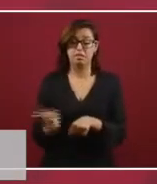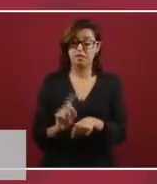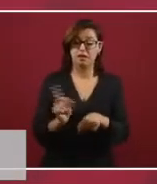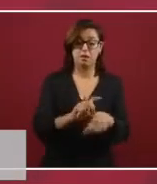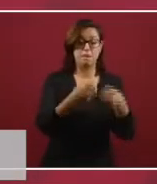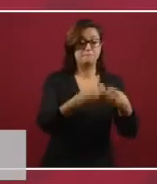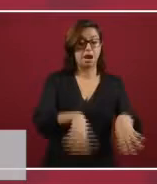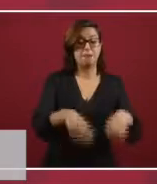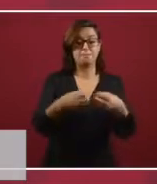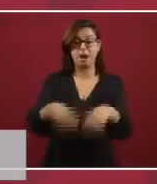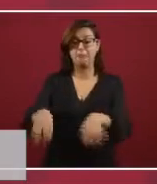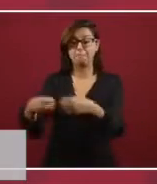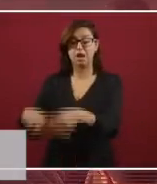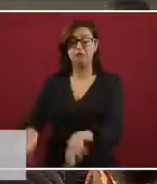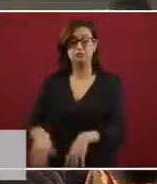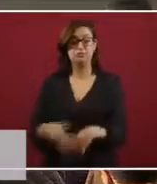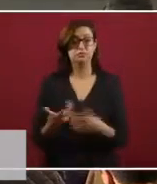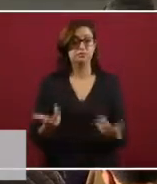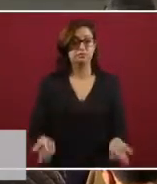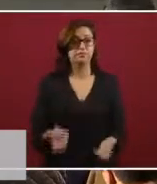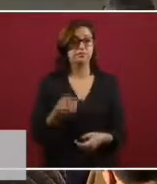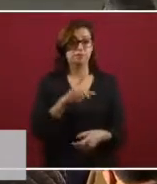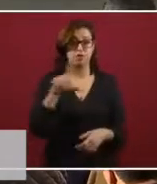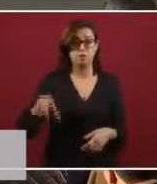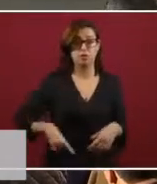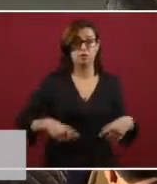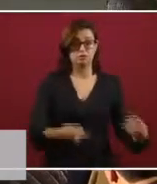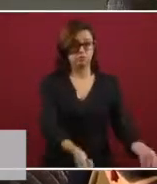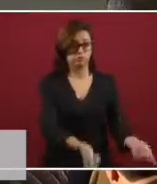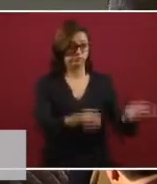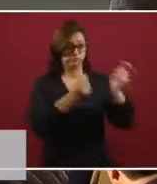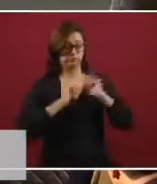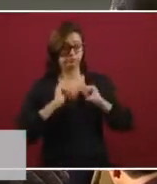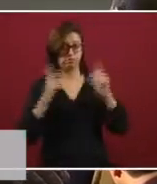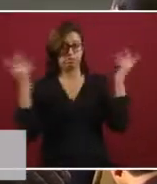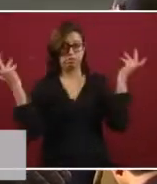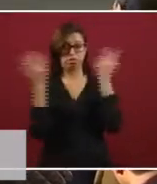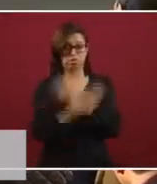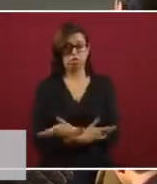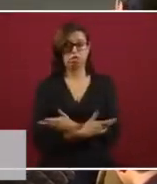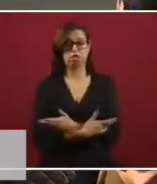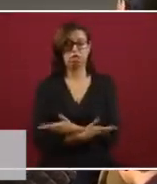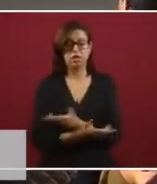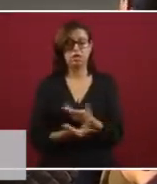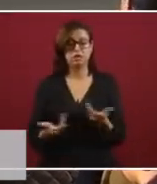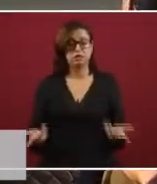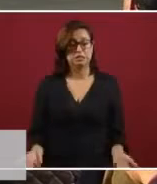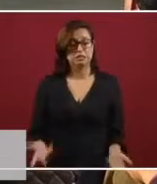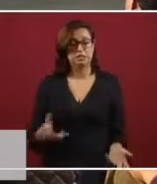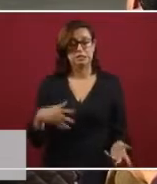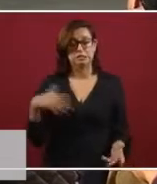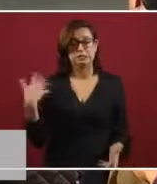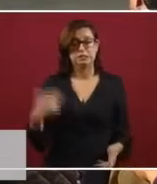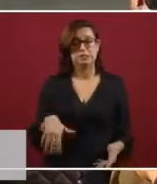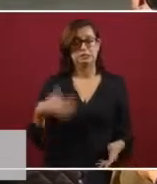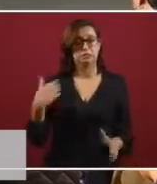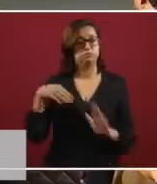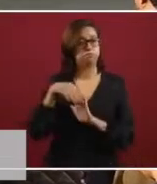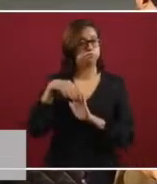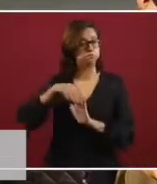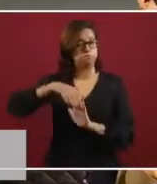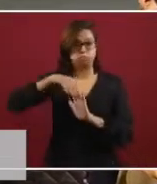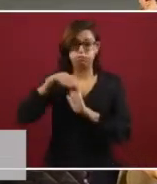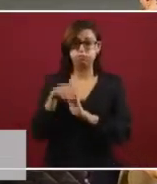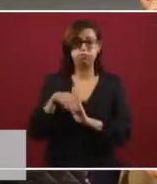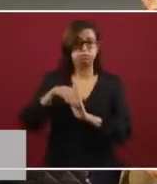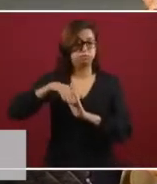de 2018 en 1.7 millones de barriles diarios y solo una empresa de los 107 contratos entregados produce una cantidad